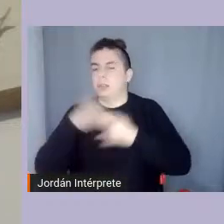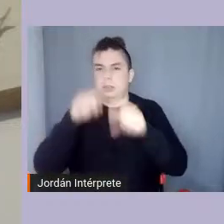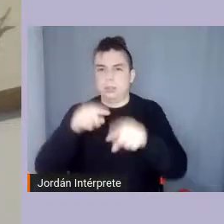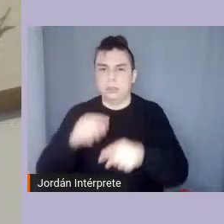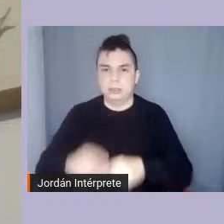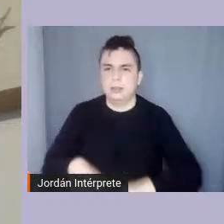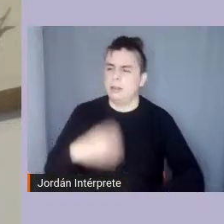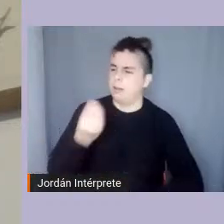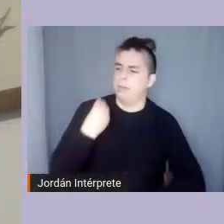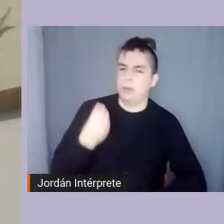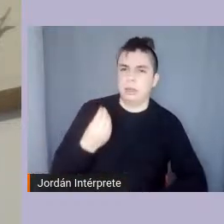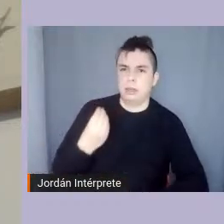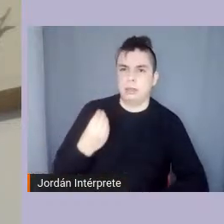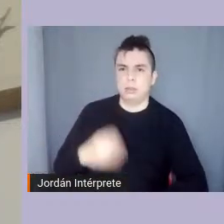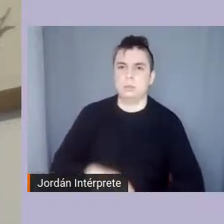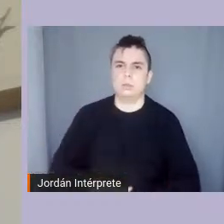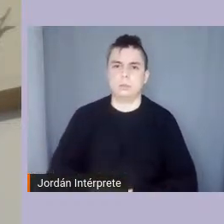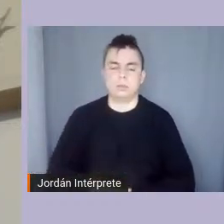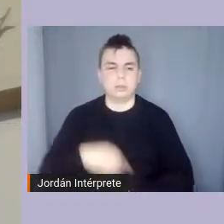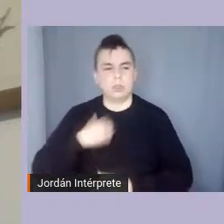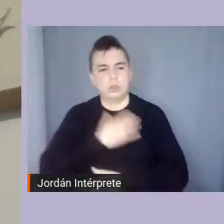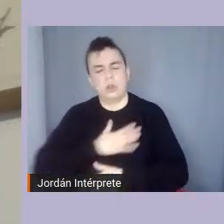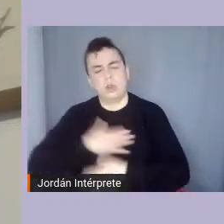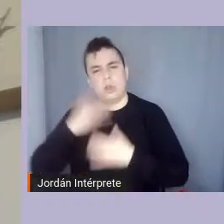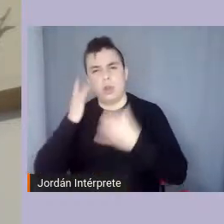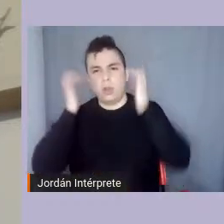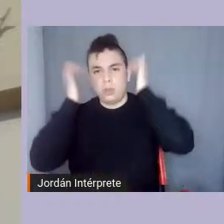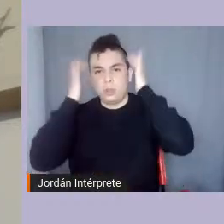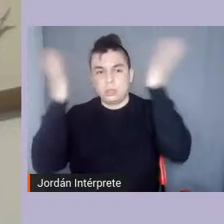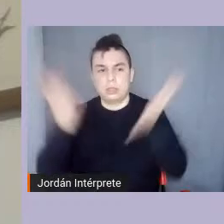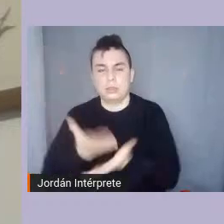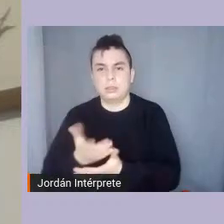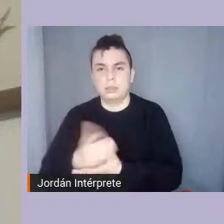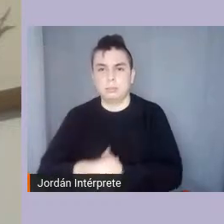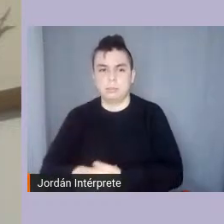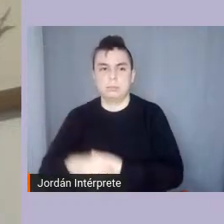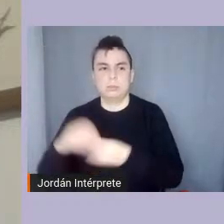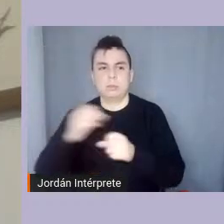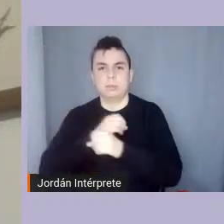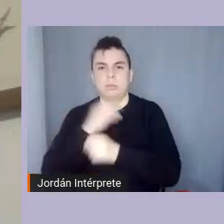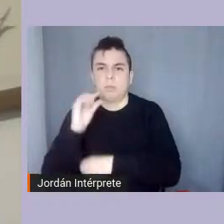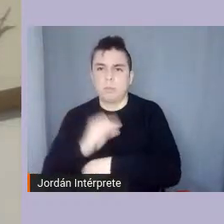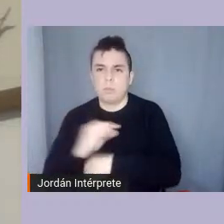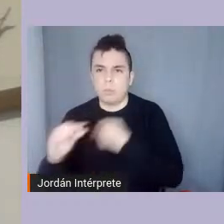alegro mucho porque en verdad han habido muy pocas instancias